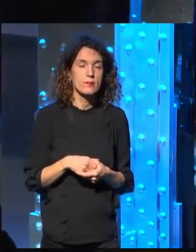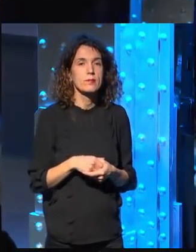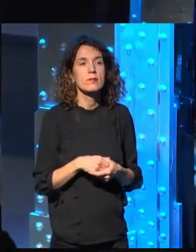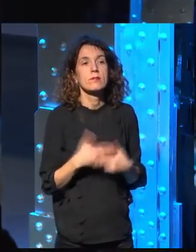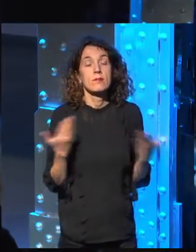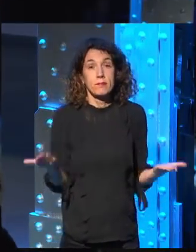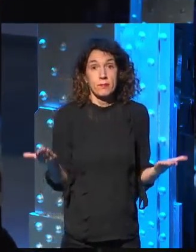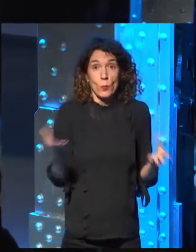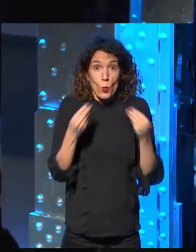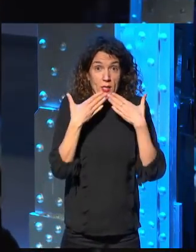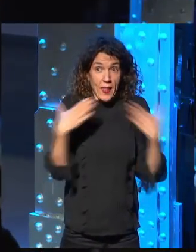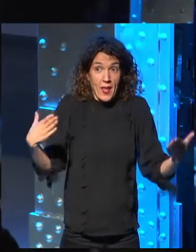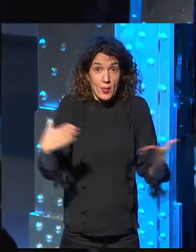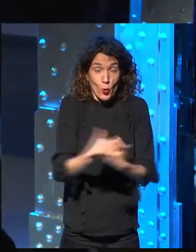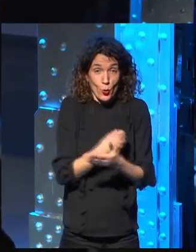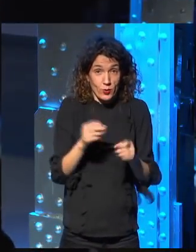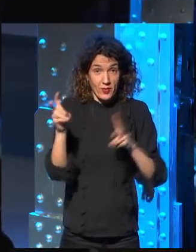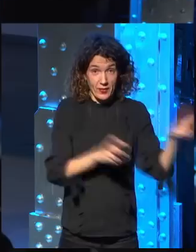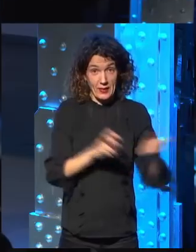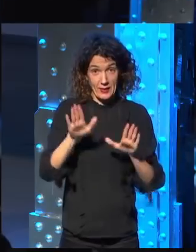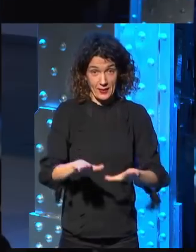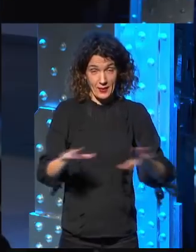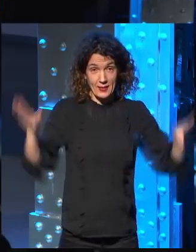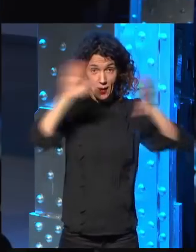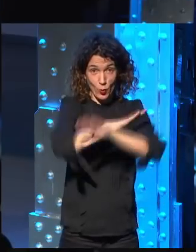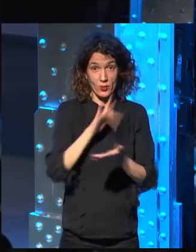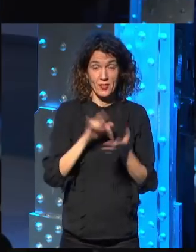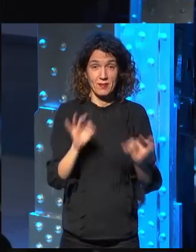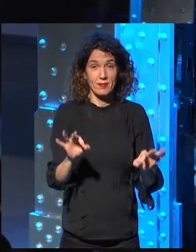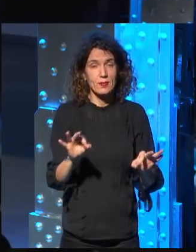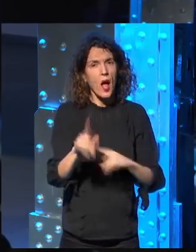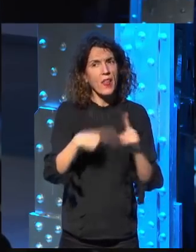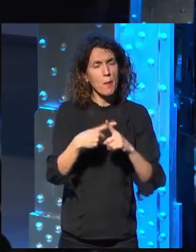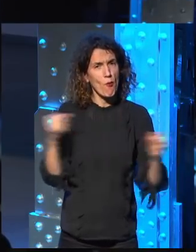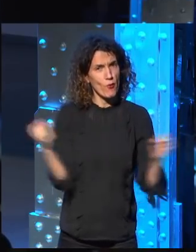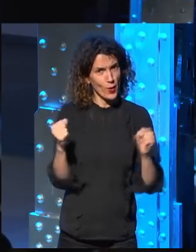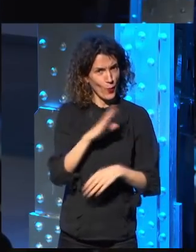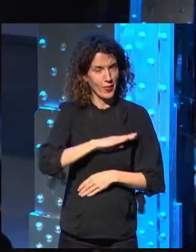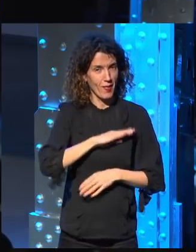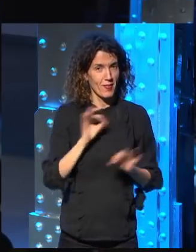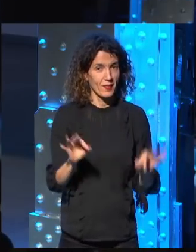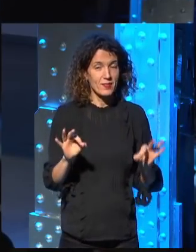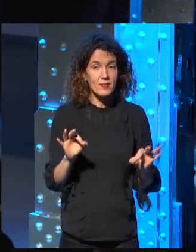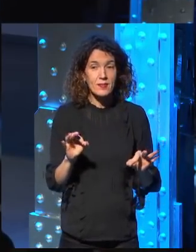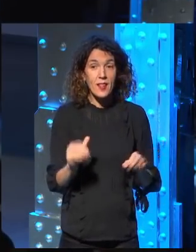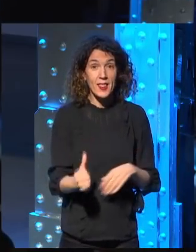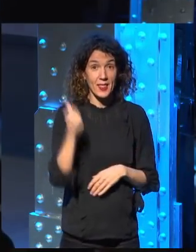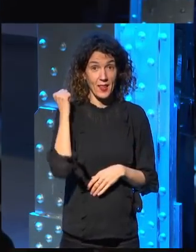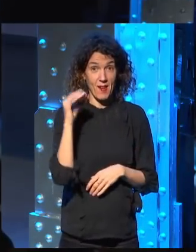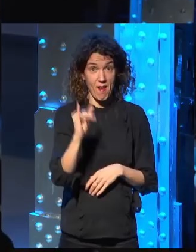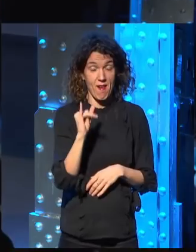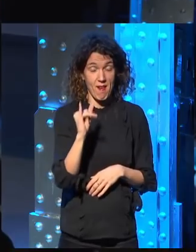Bueno, muchas gracias a todos por venir esta noche, que además hace mucho frío. Tenéis aquí